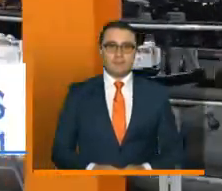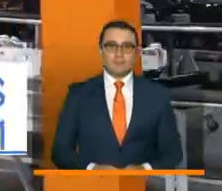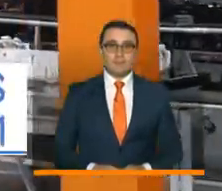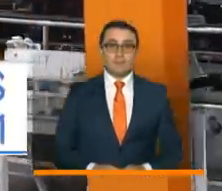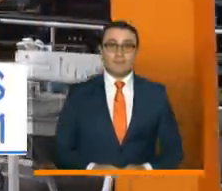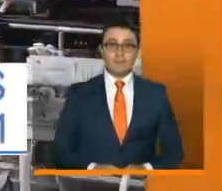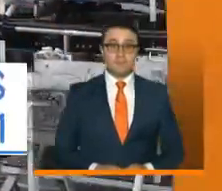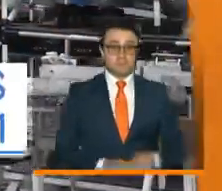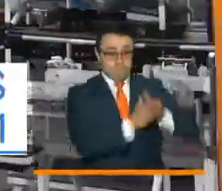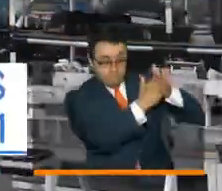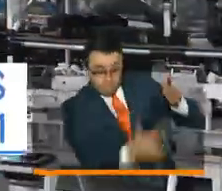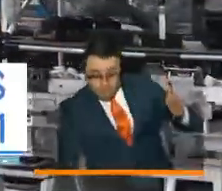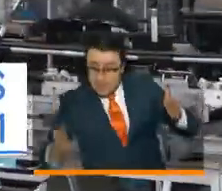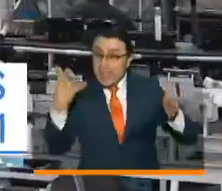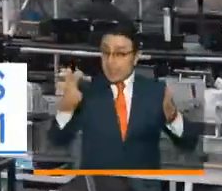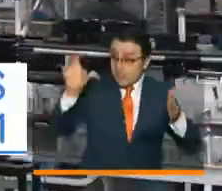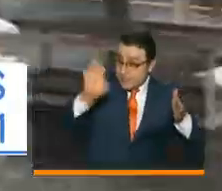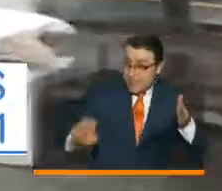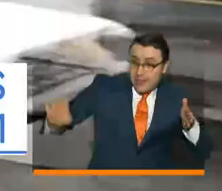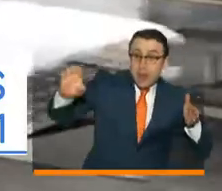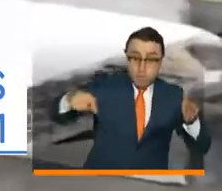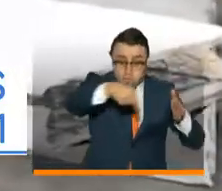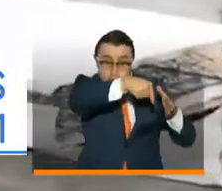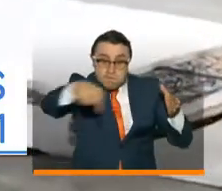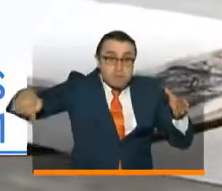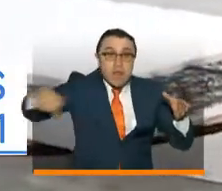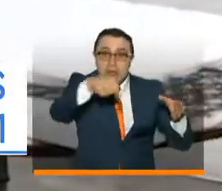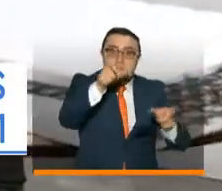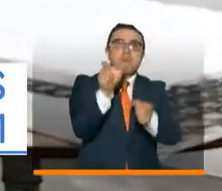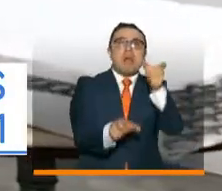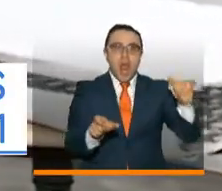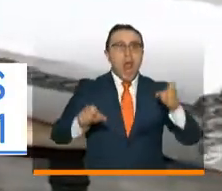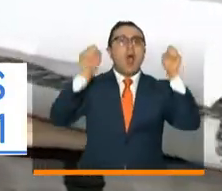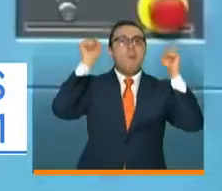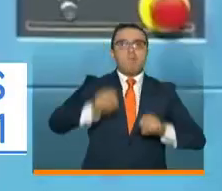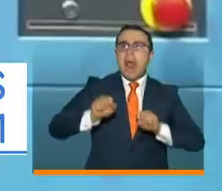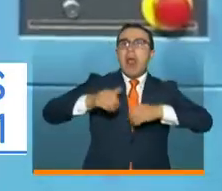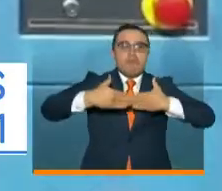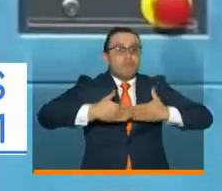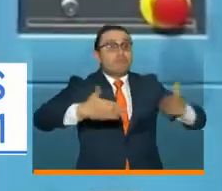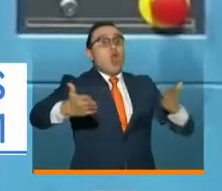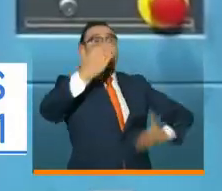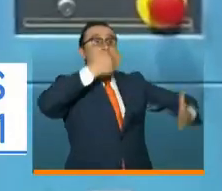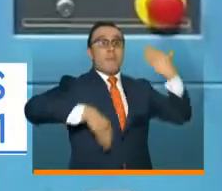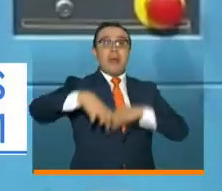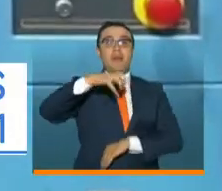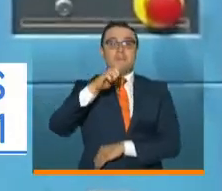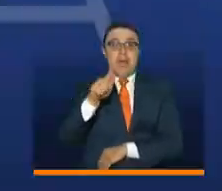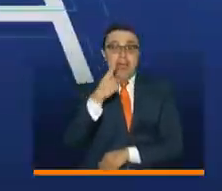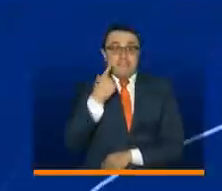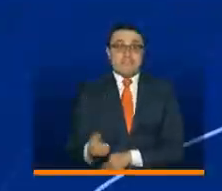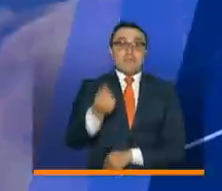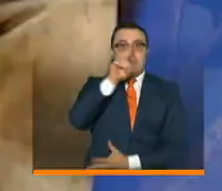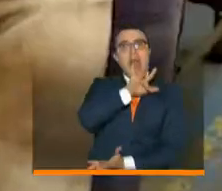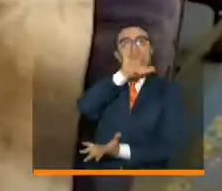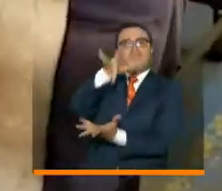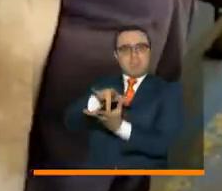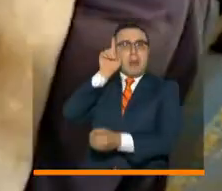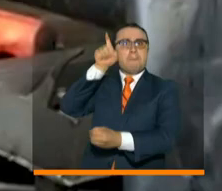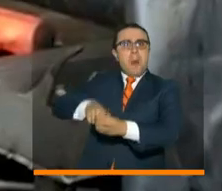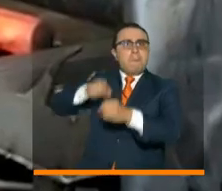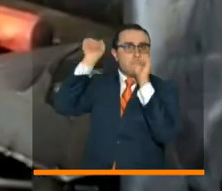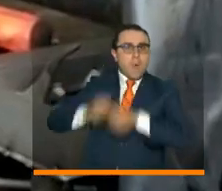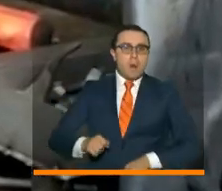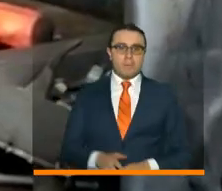Hasta el 14 de enero, empleadores podrán participar en la primera convocatoria PAEF del año. Con